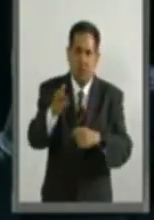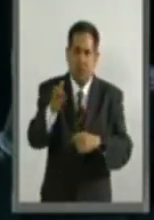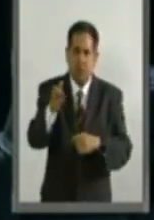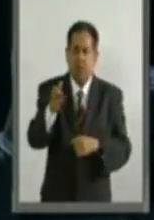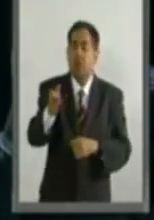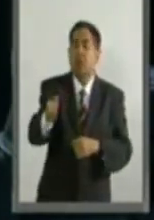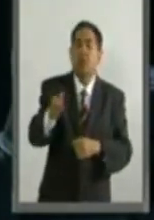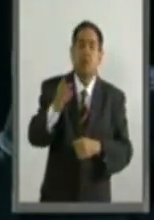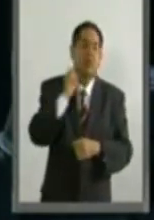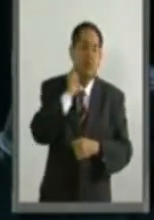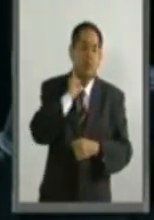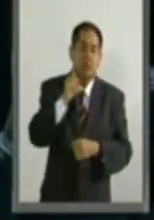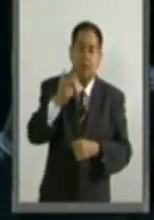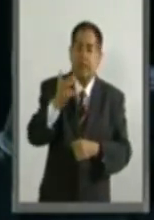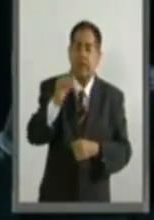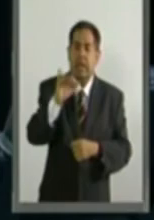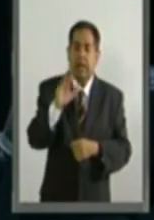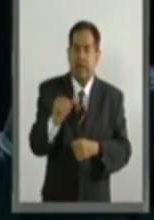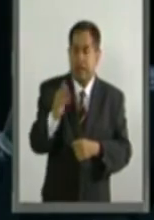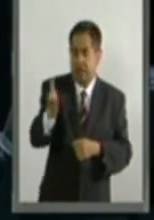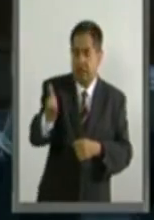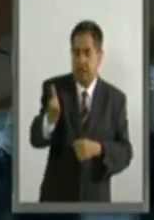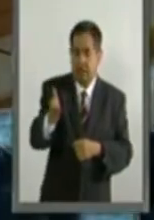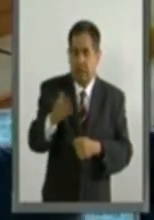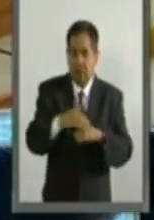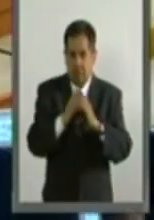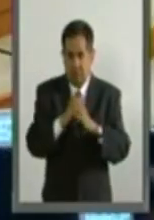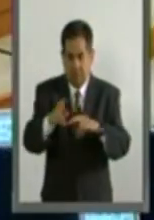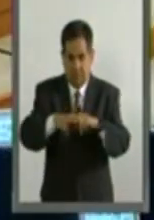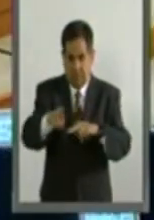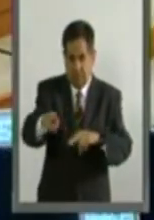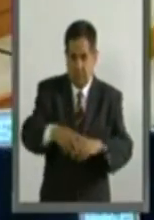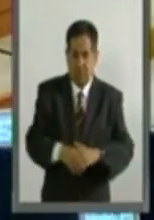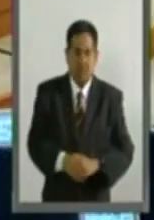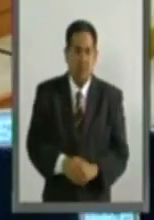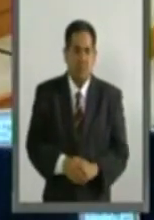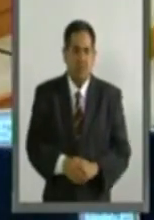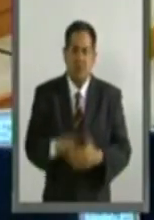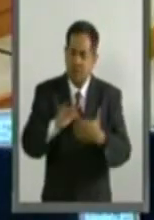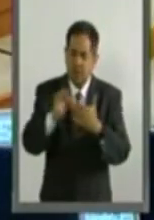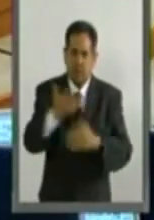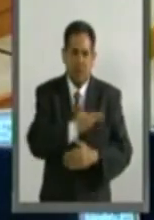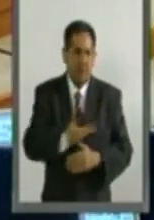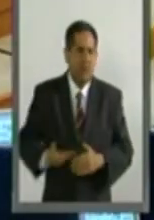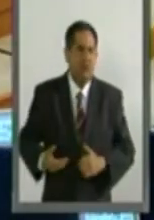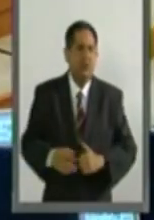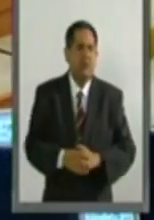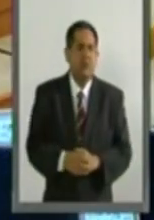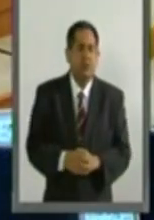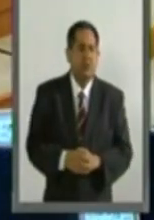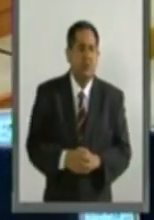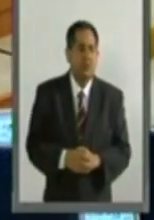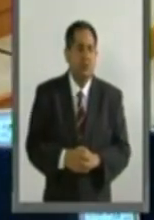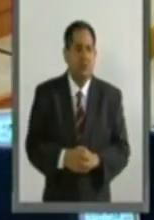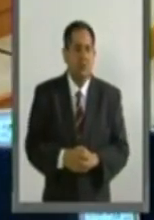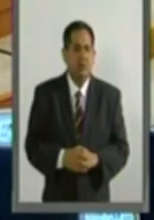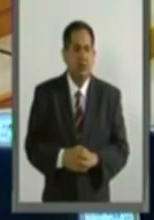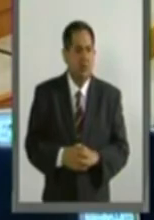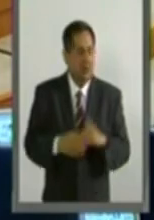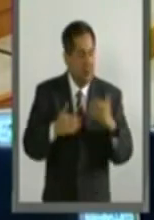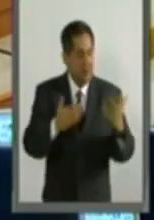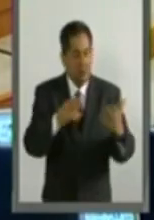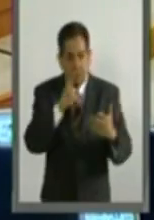denle a la senadora Hilaria volumen, por favor, en su escaño. Gracias, presidente. Lo pensé mucho en hablar